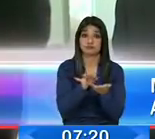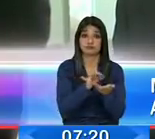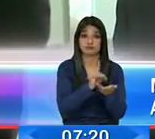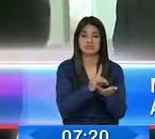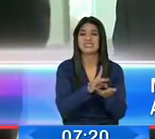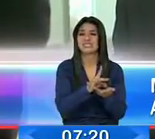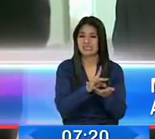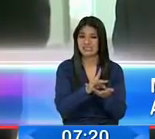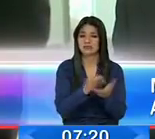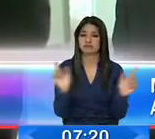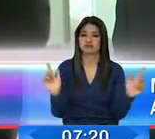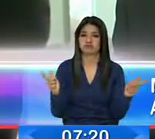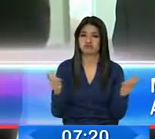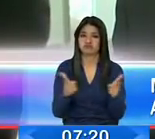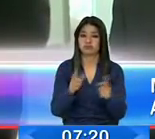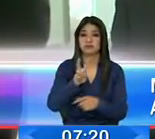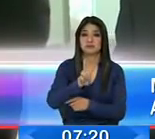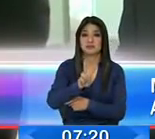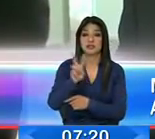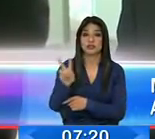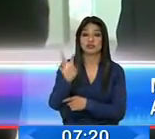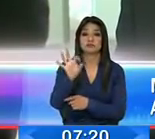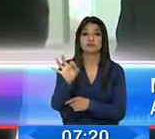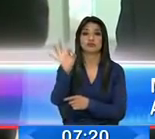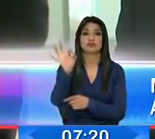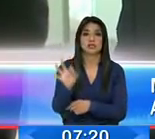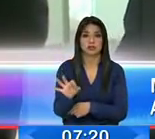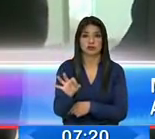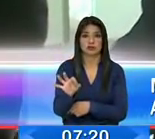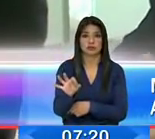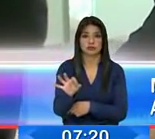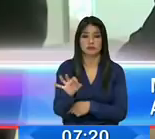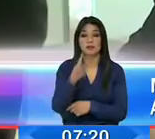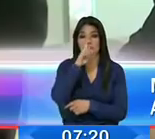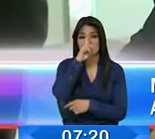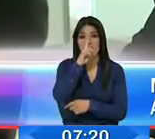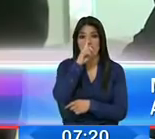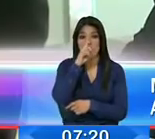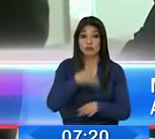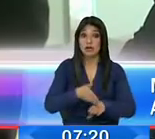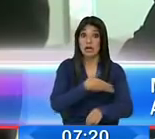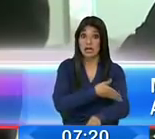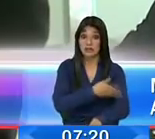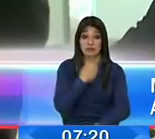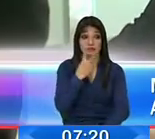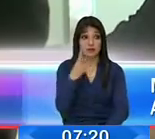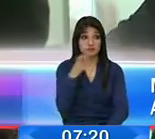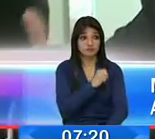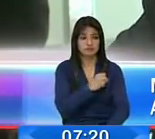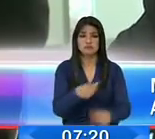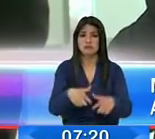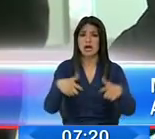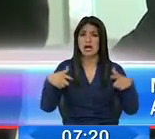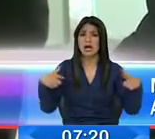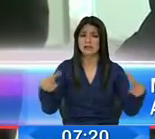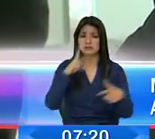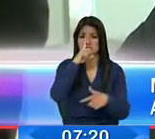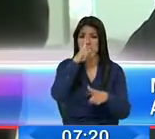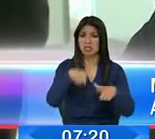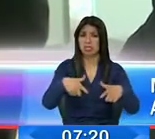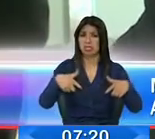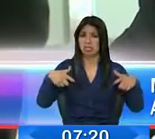reducido el 22% del personal. ¿Por qué? Porque también evidenciamos que teníamos muchísimo personal que